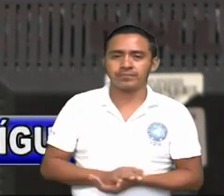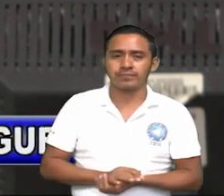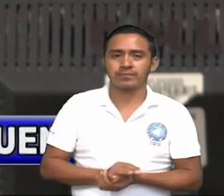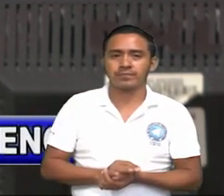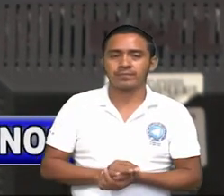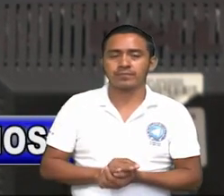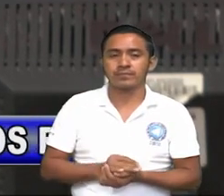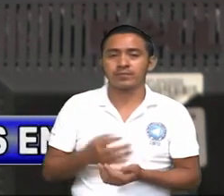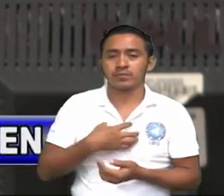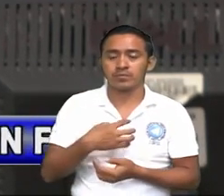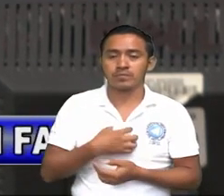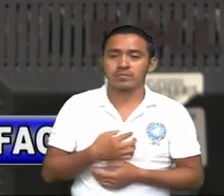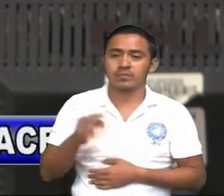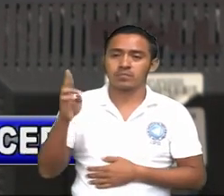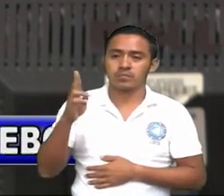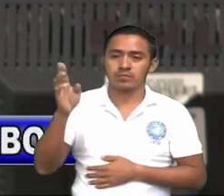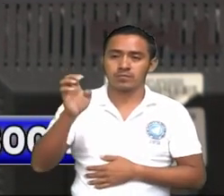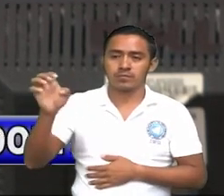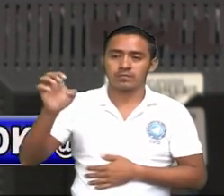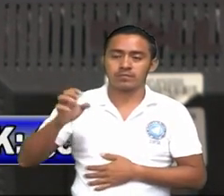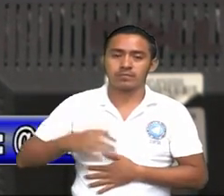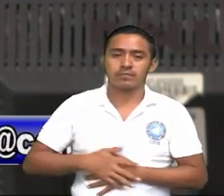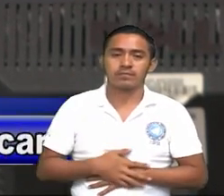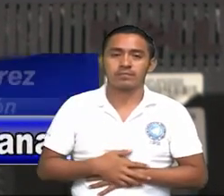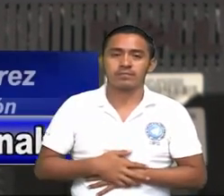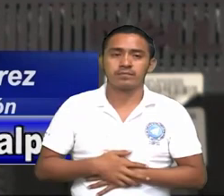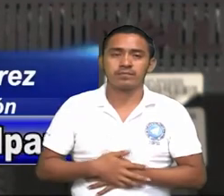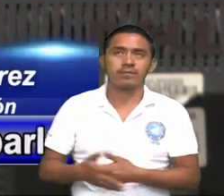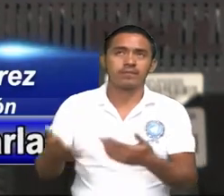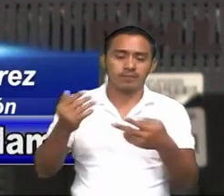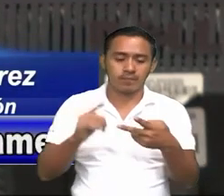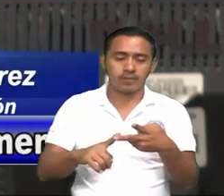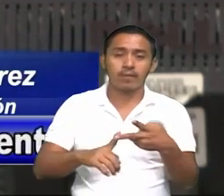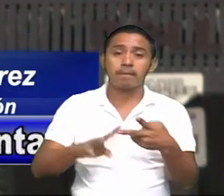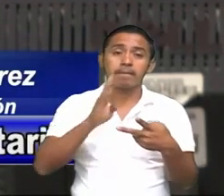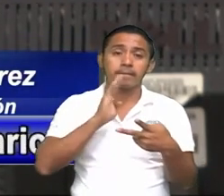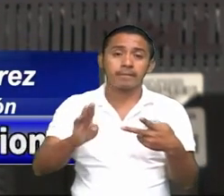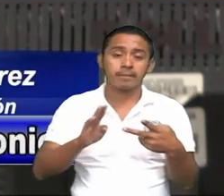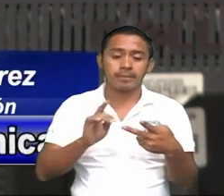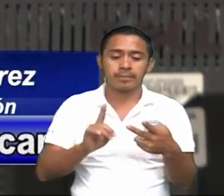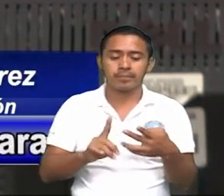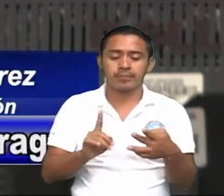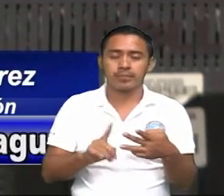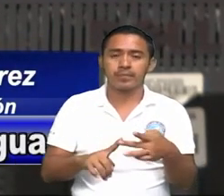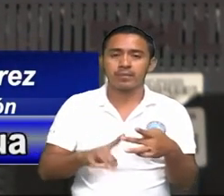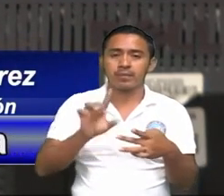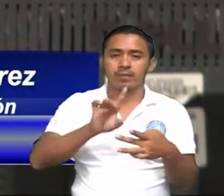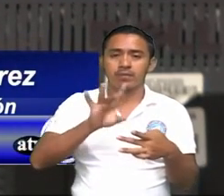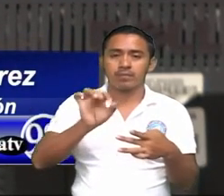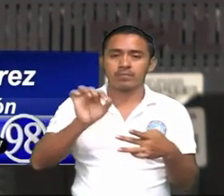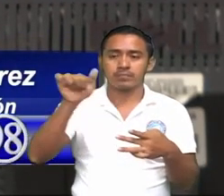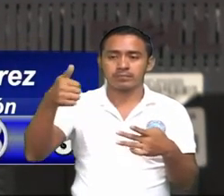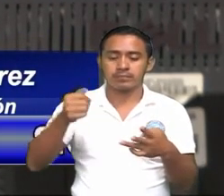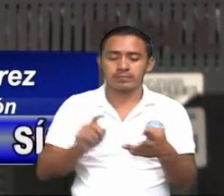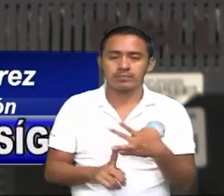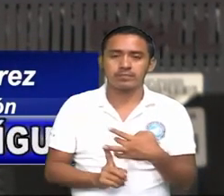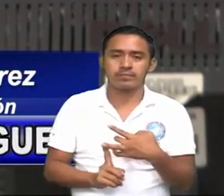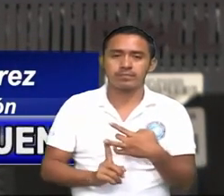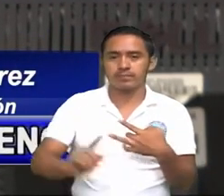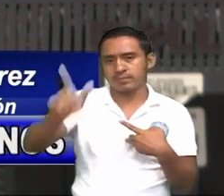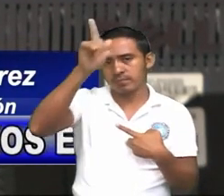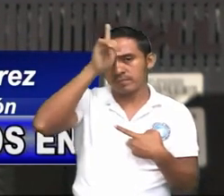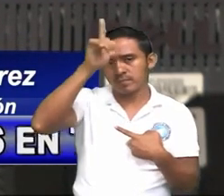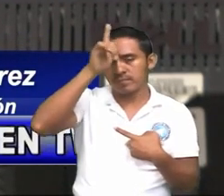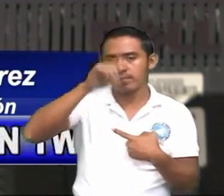la comunidad europea, seguido por Bélgica con un 14.6,